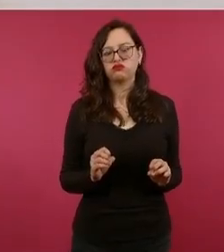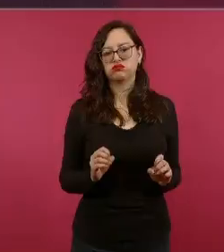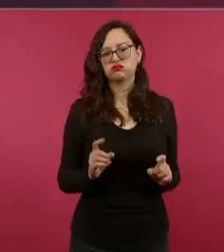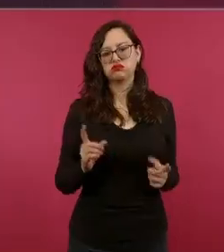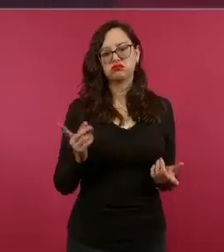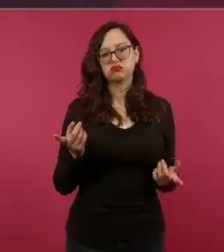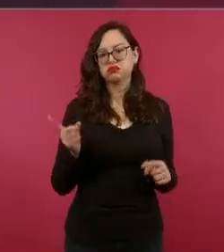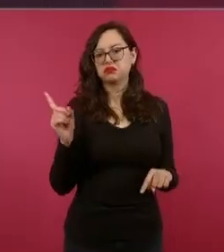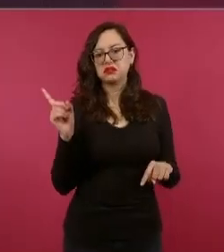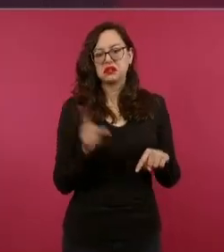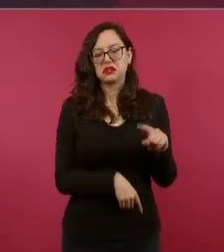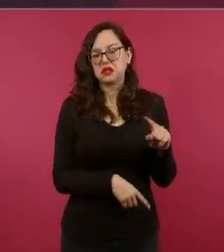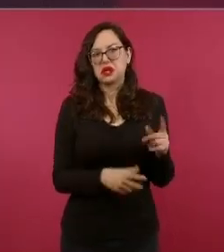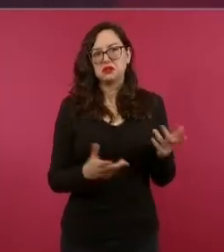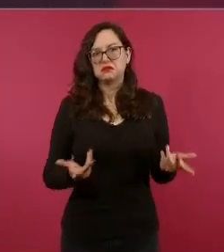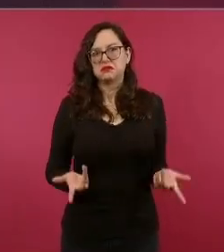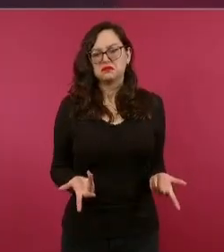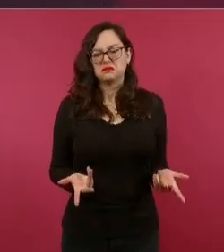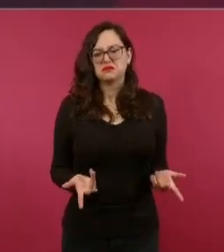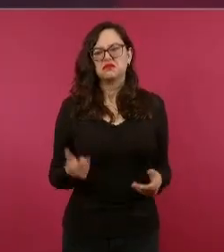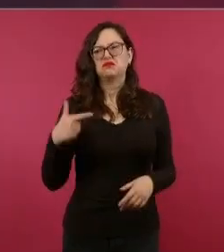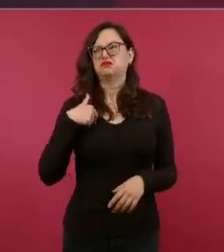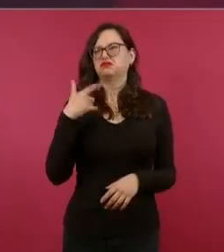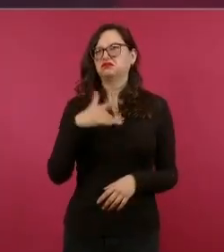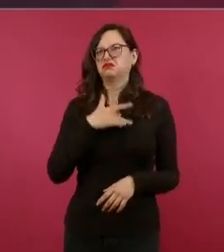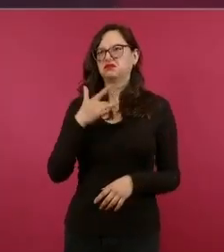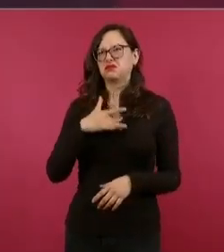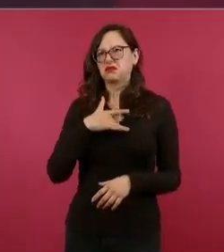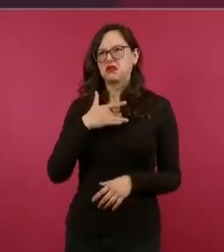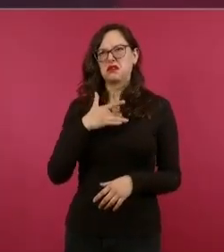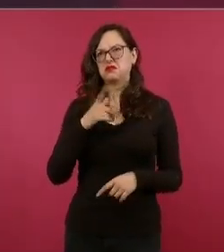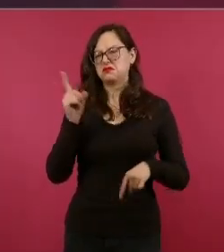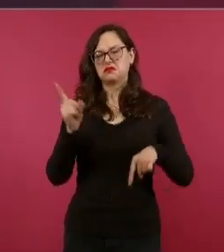se reserva, pero yo pienso que la vamos a dejar.